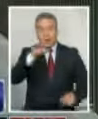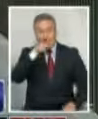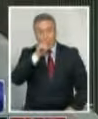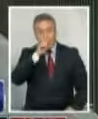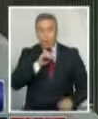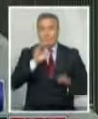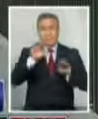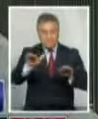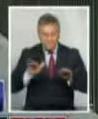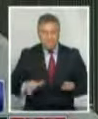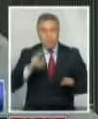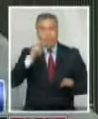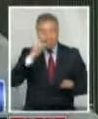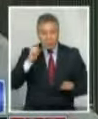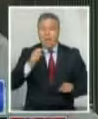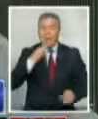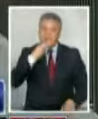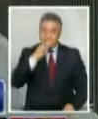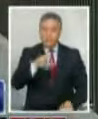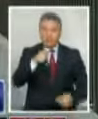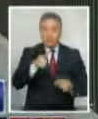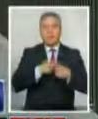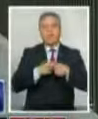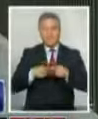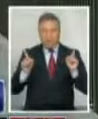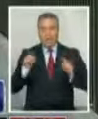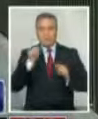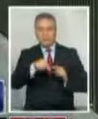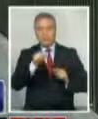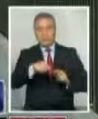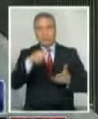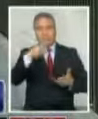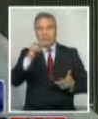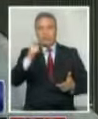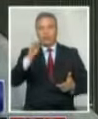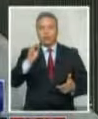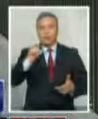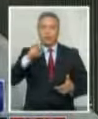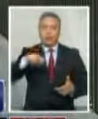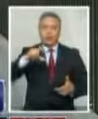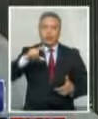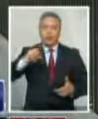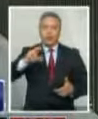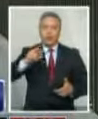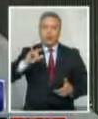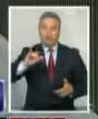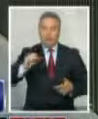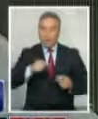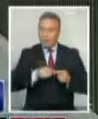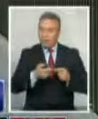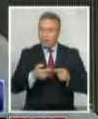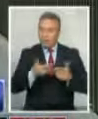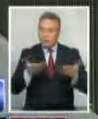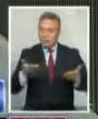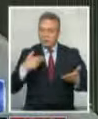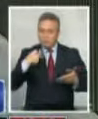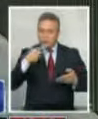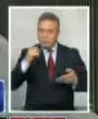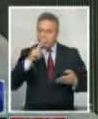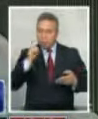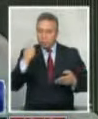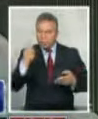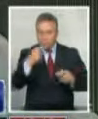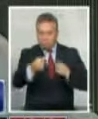día del fallo de La Haya planteó esta diferencia respecto al delito Concordia en relación al hito 1, que obviamente no tiene